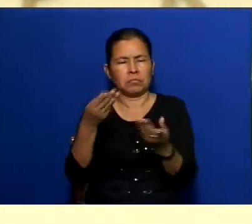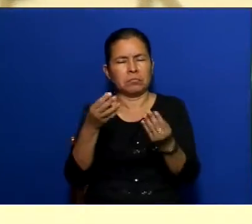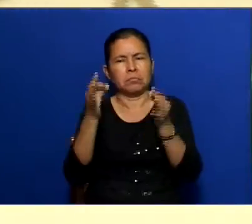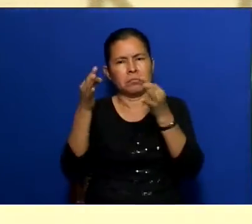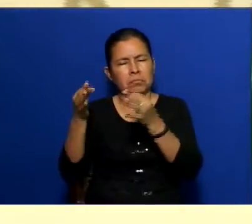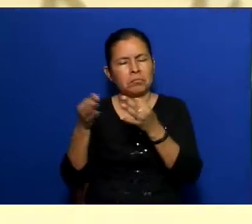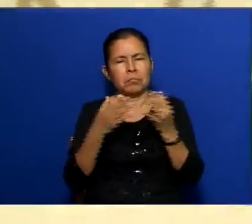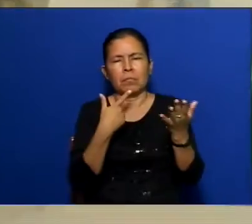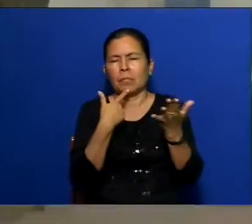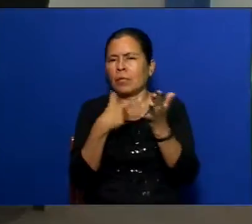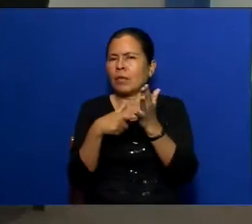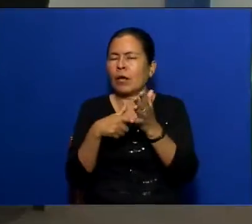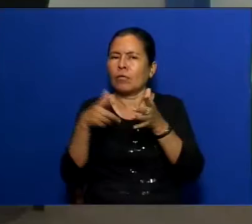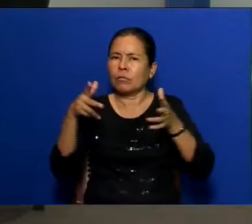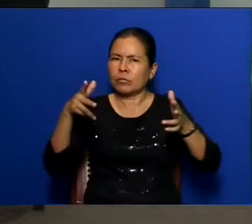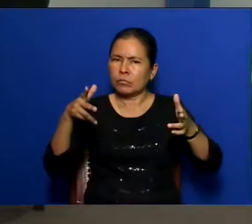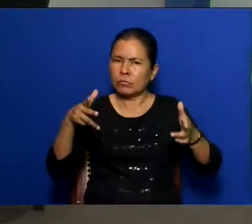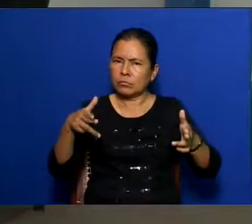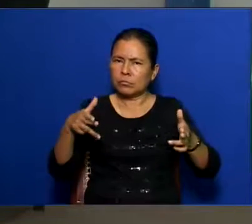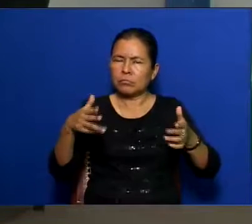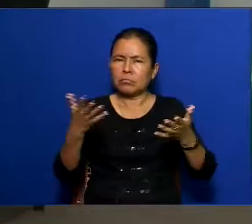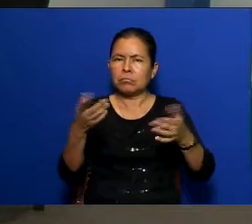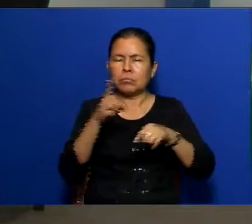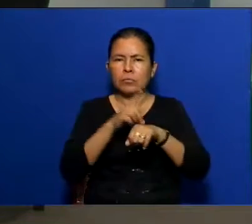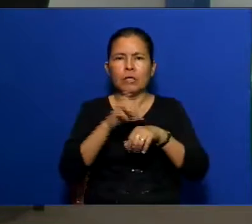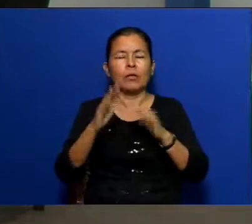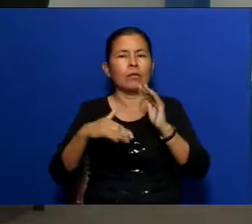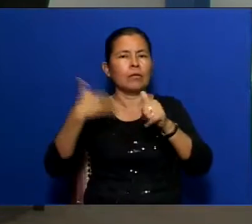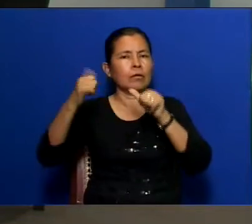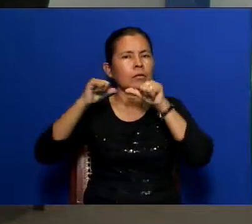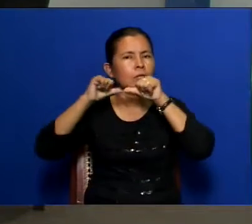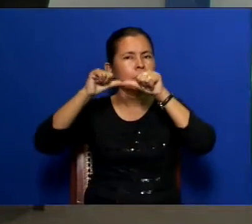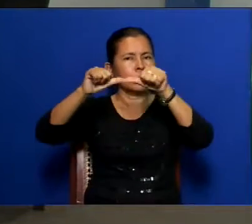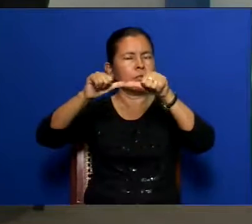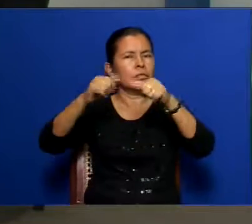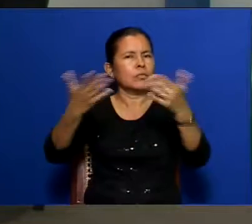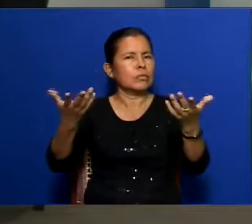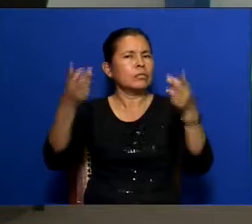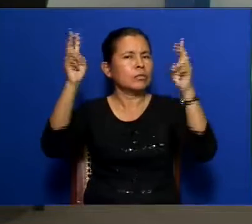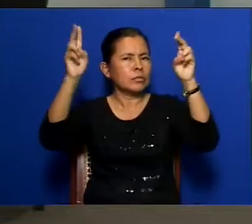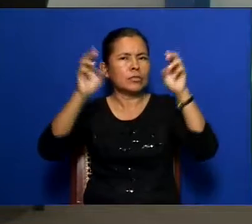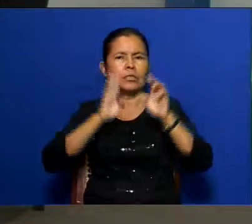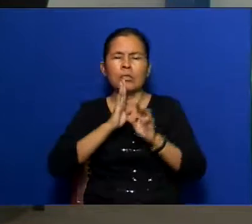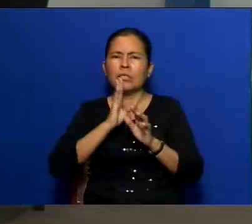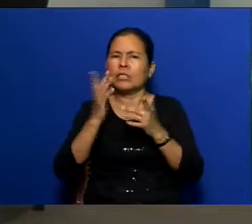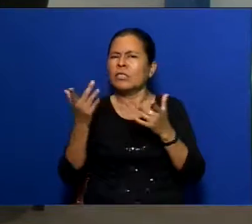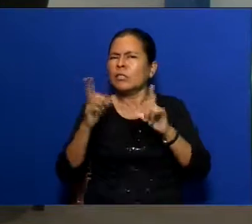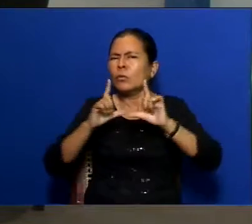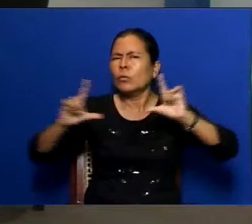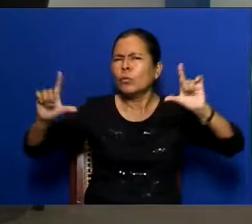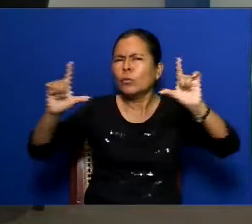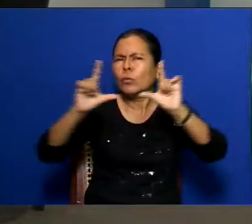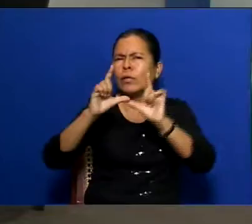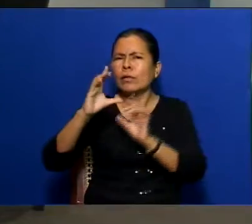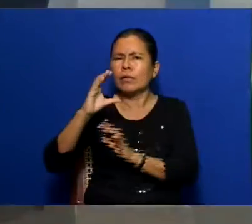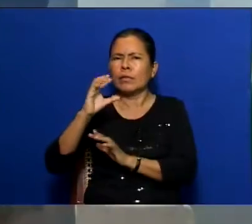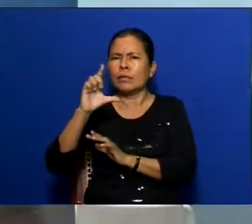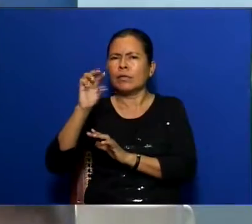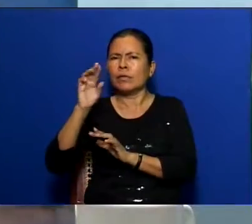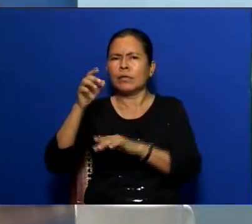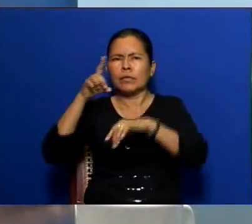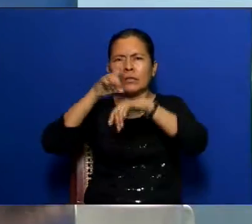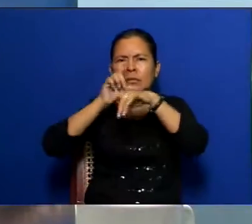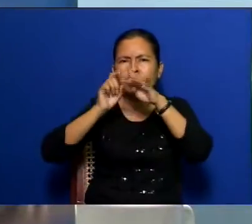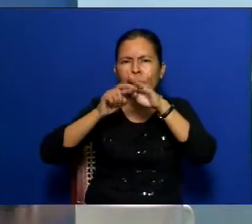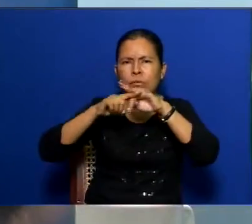nosotros tenemos que hacer un corte, pero cuando regresemos continuaremos hablando sobre esta clínica forense para la